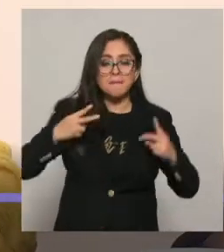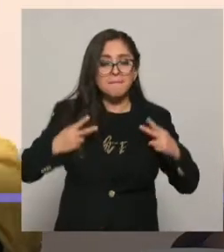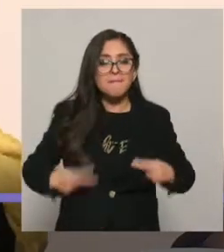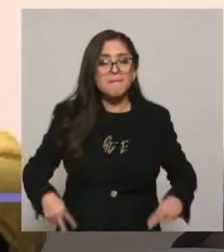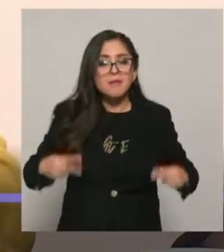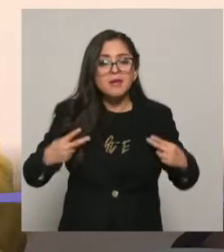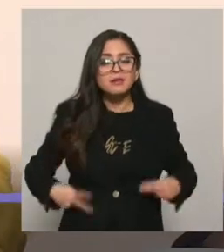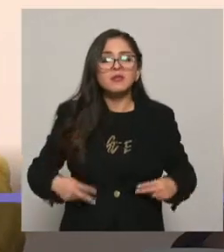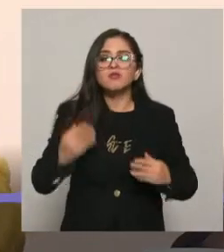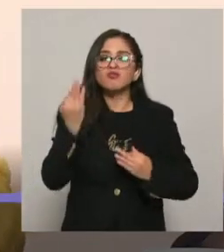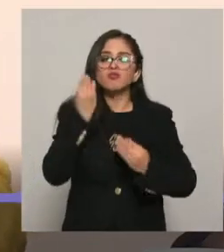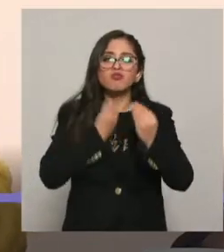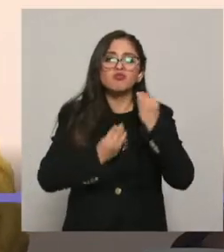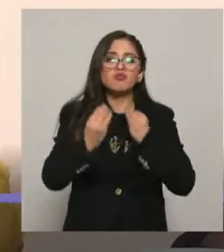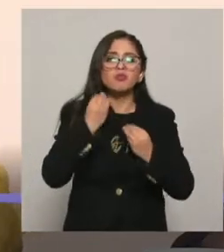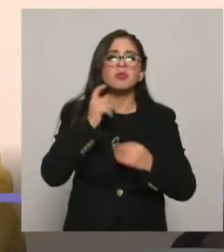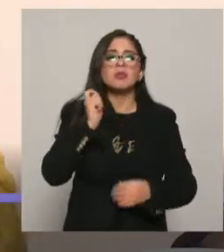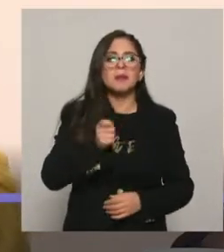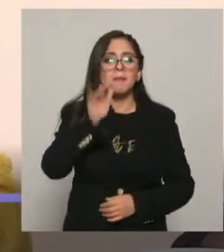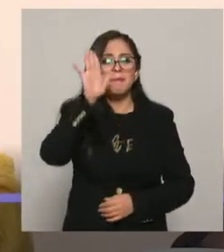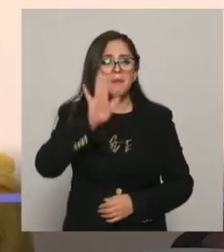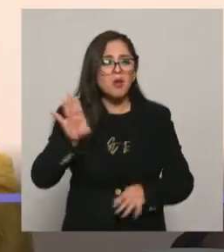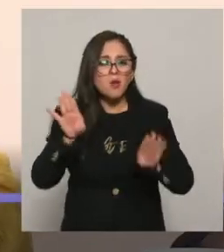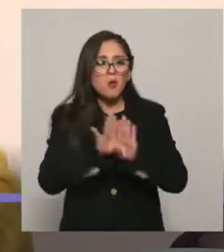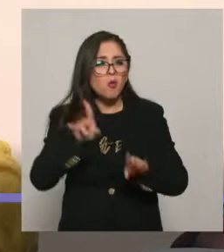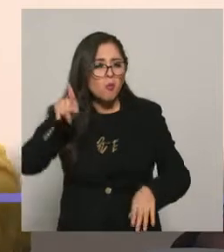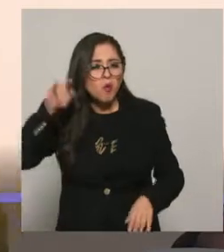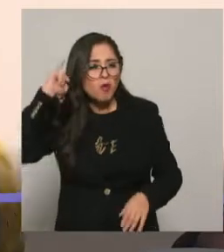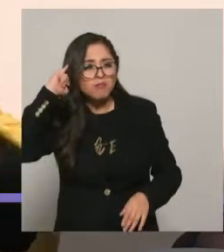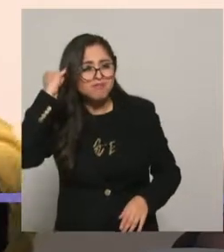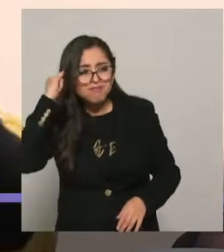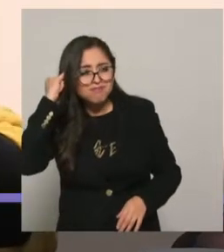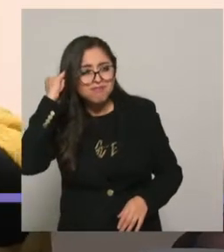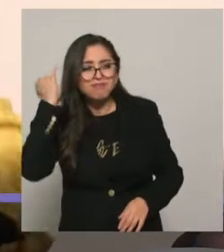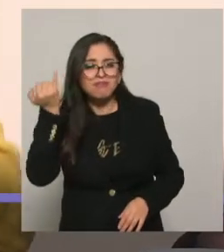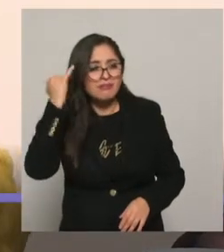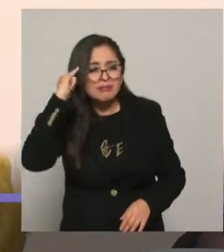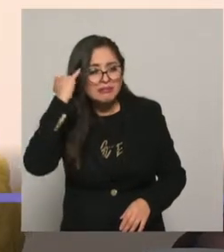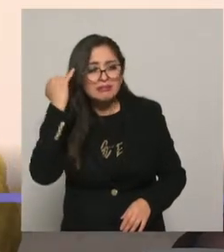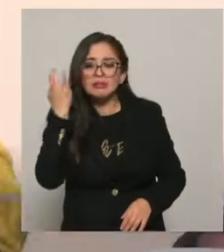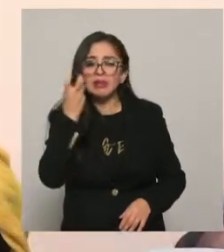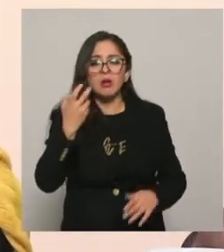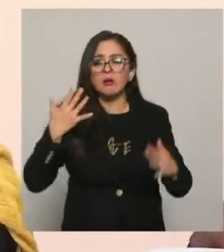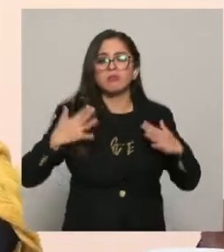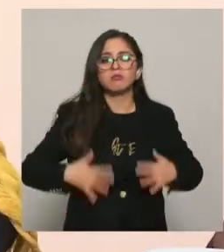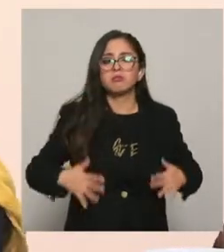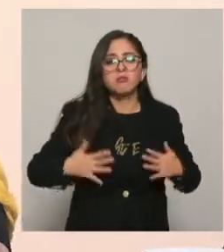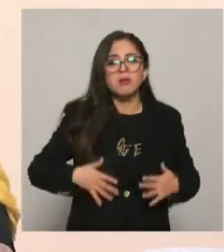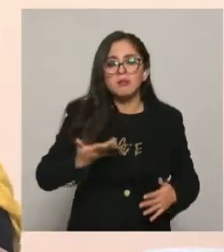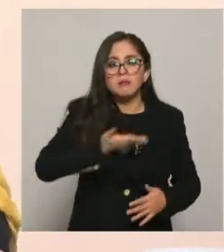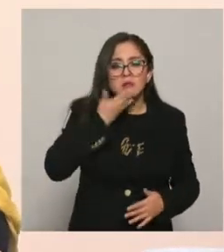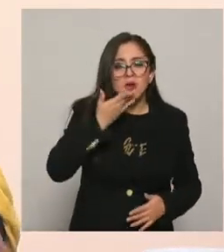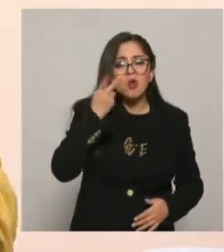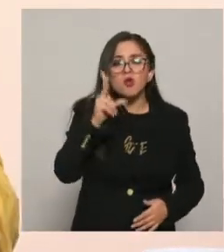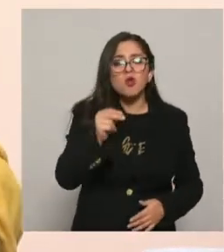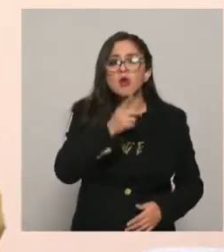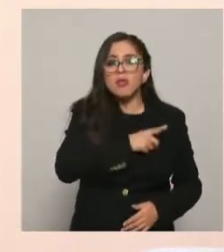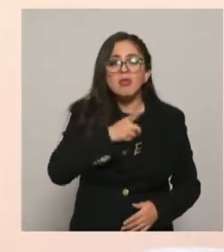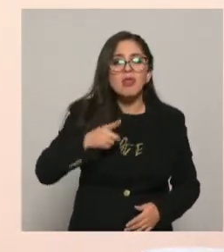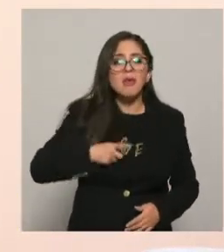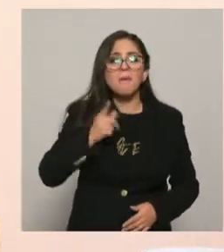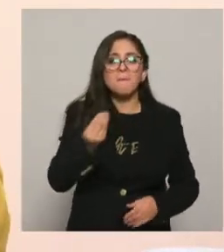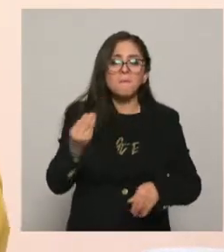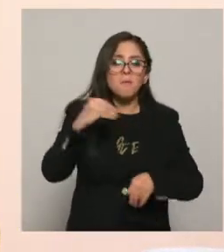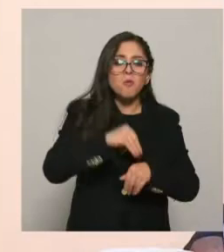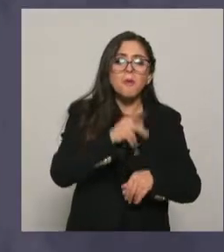con lo que llamamos de inditos, que es un traje típico, no tenemos por qué decir de inditos, pero en fin, de